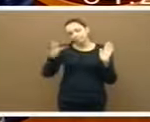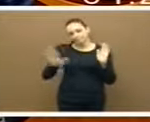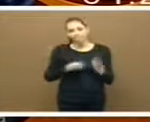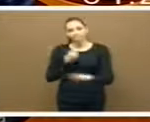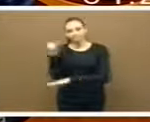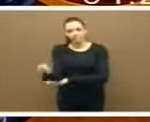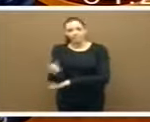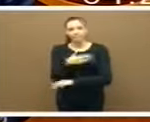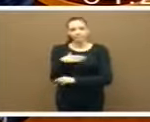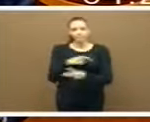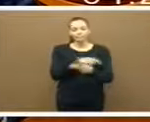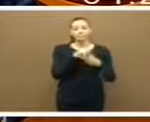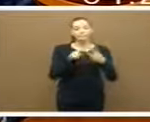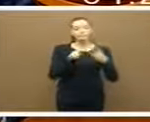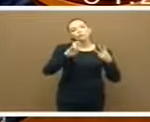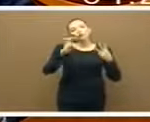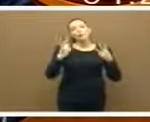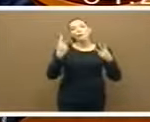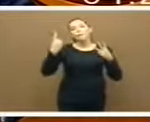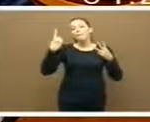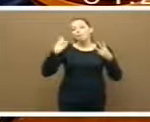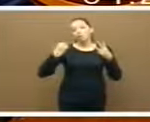modo, con 1 millón de euros,